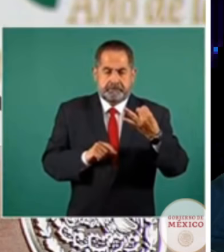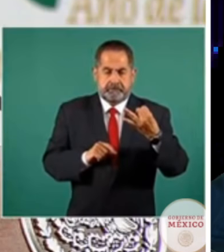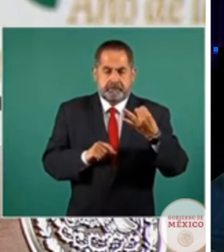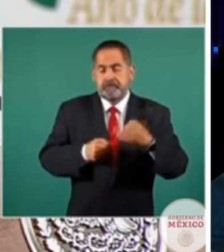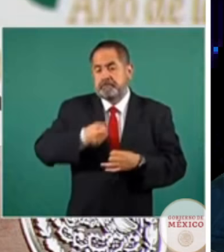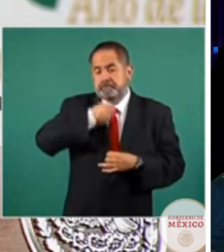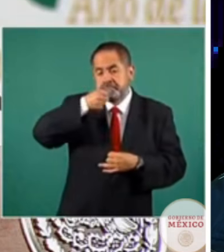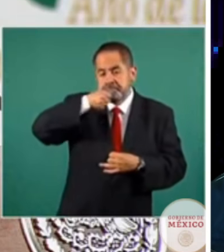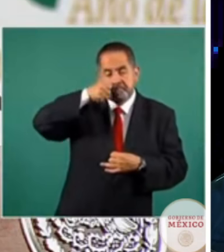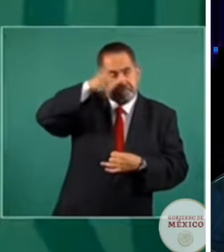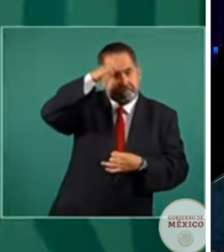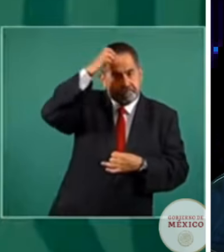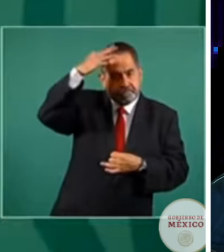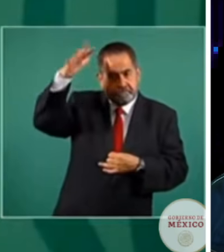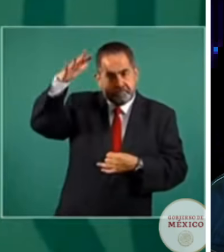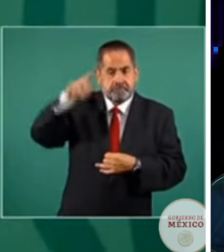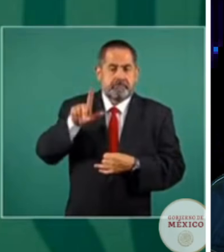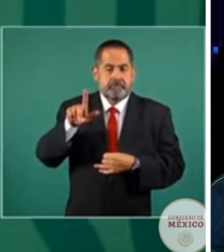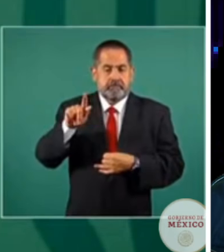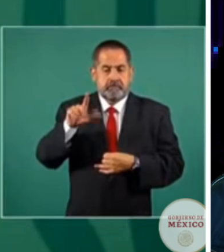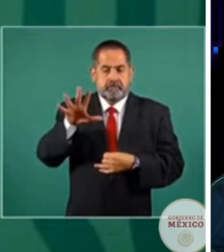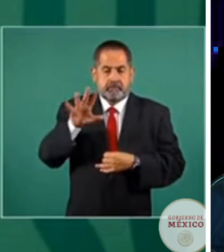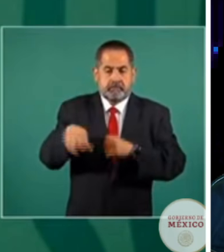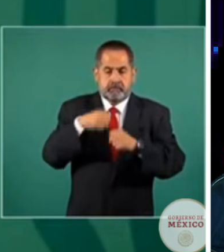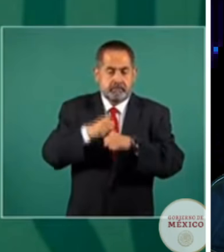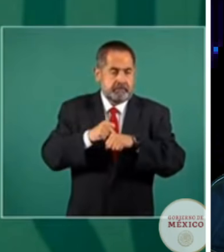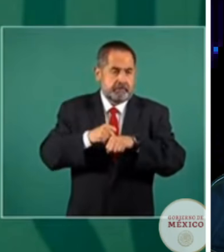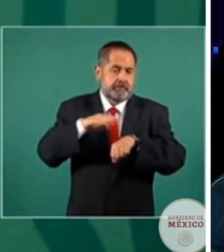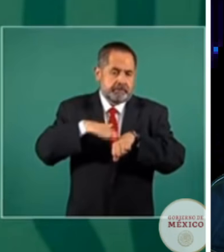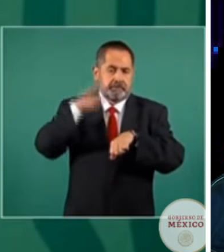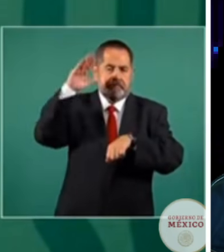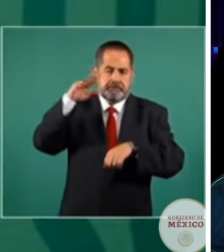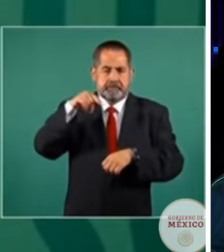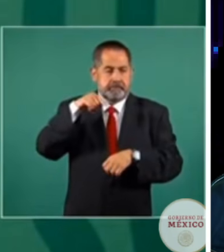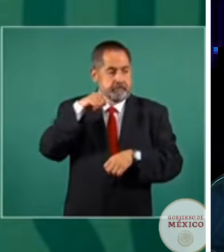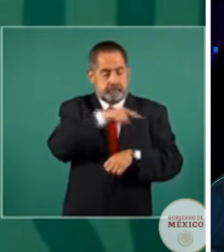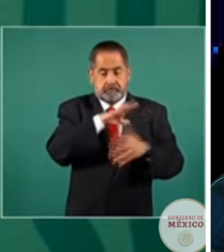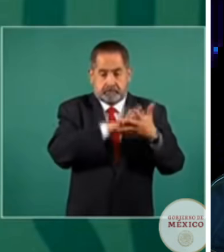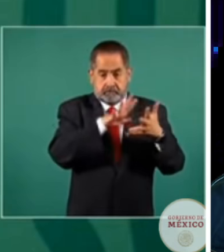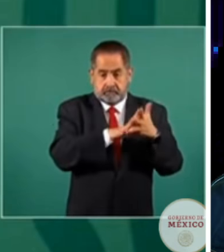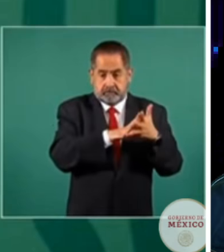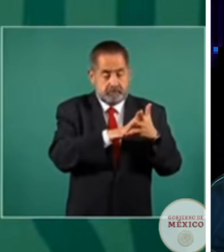adultos mayores de 75 años que estén en las cárceles,